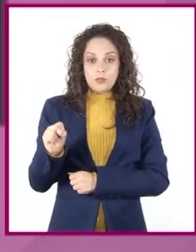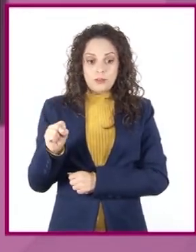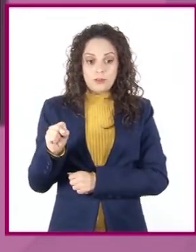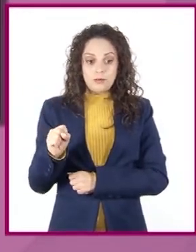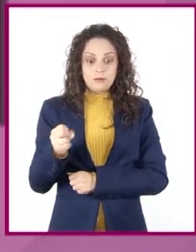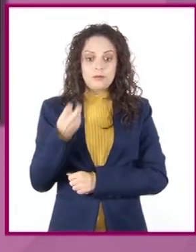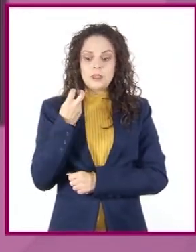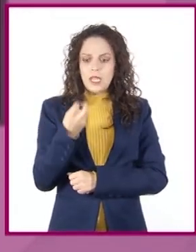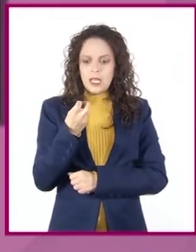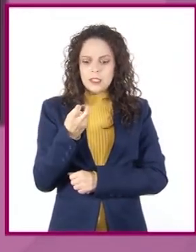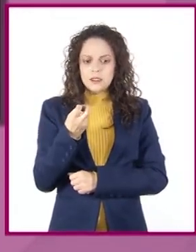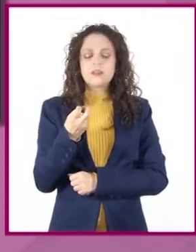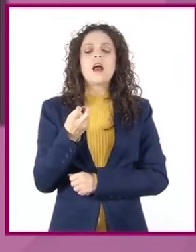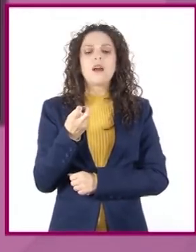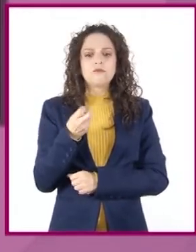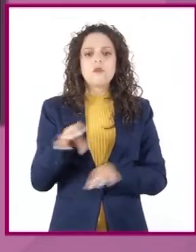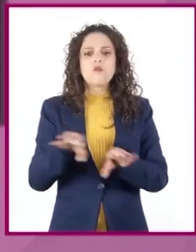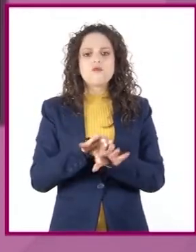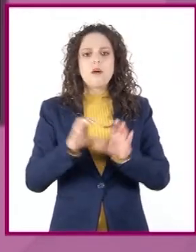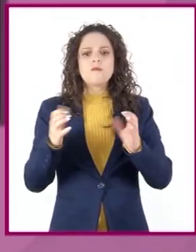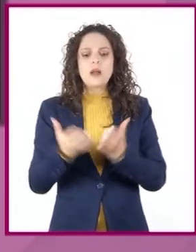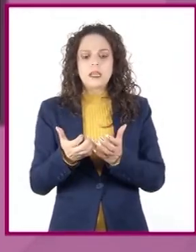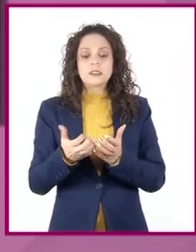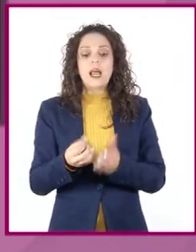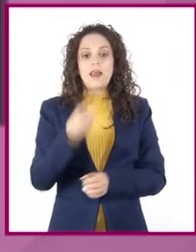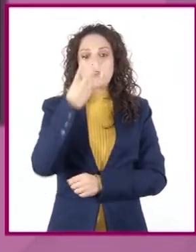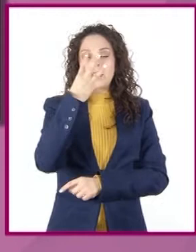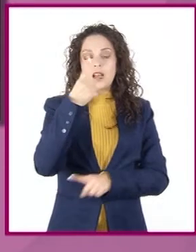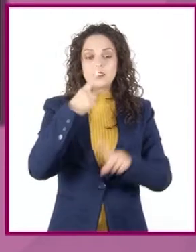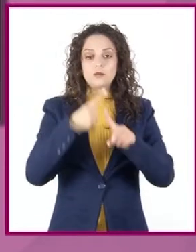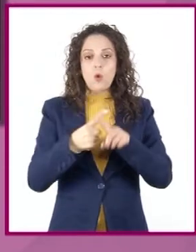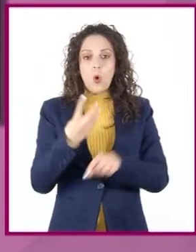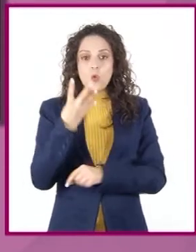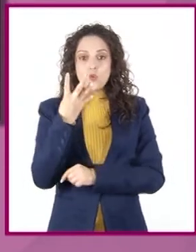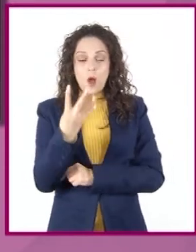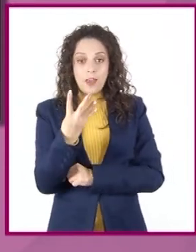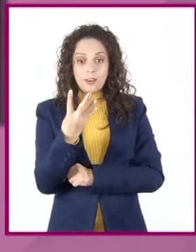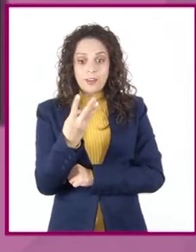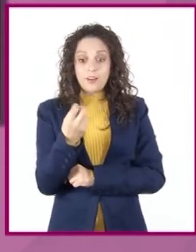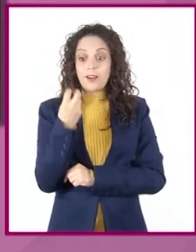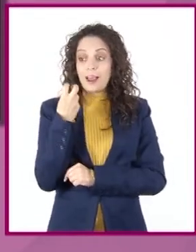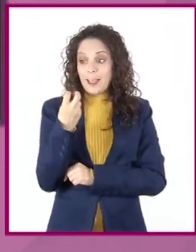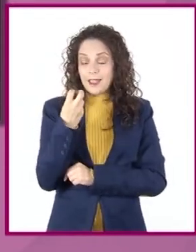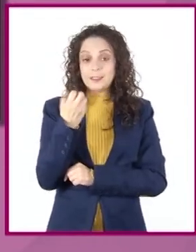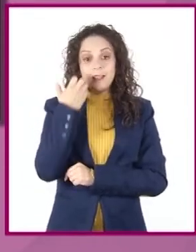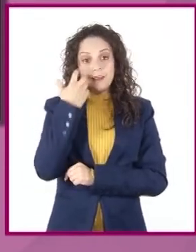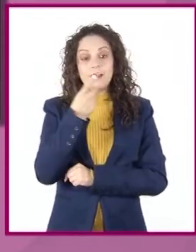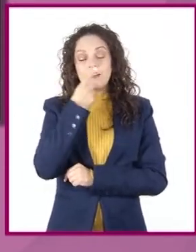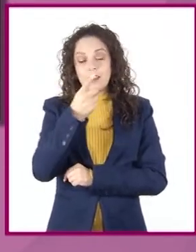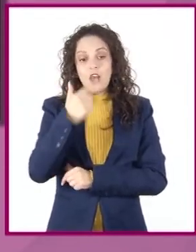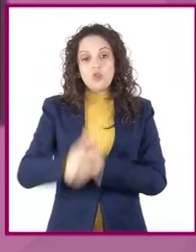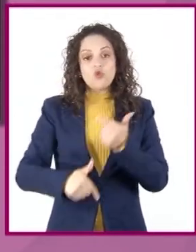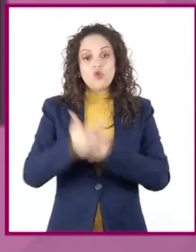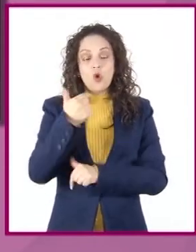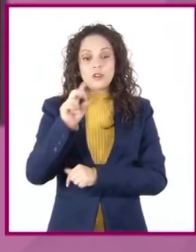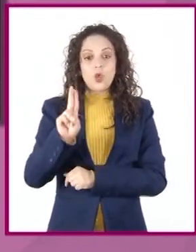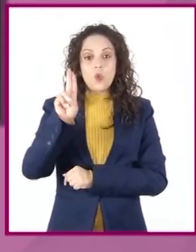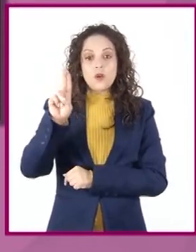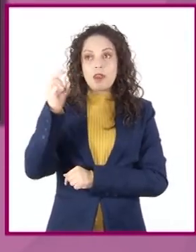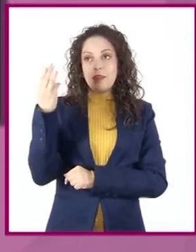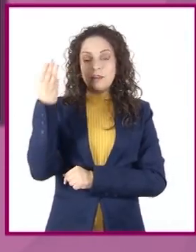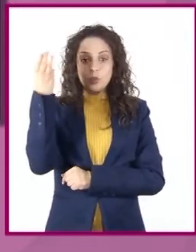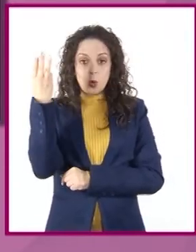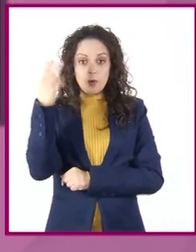puedes obtener si multiplicas 3 por 4. Esto significa que en el primer nivel hay 12 unidades